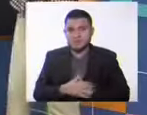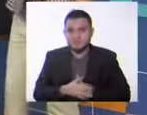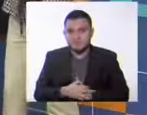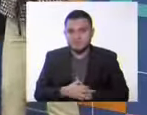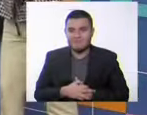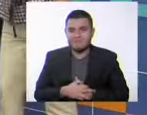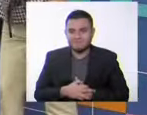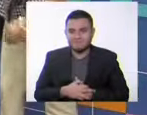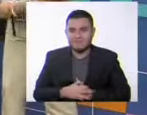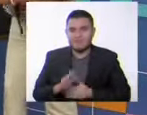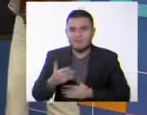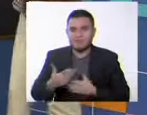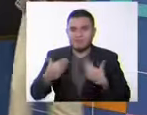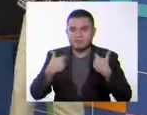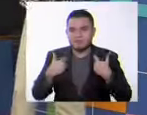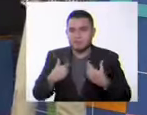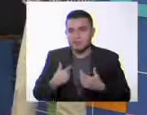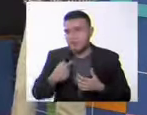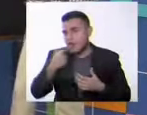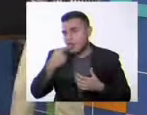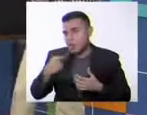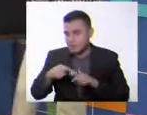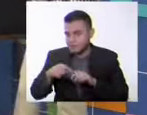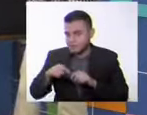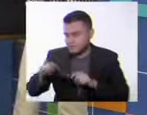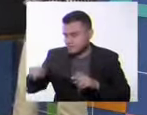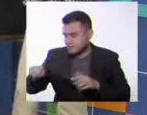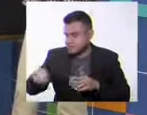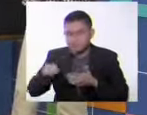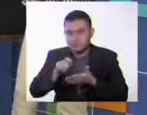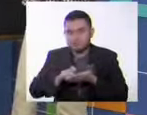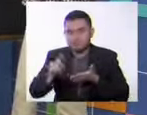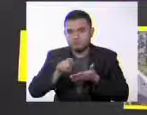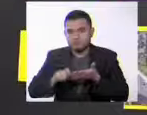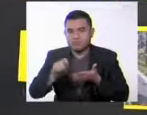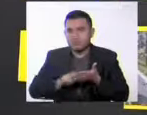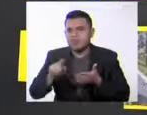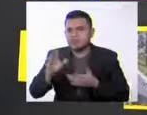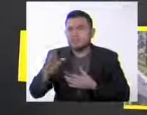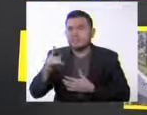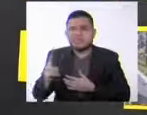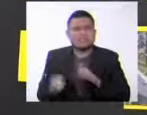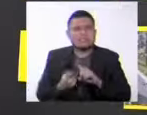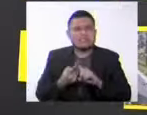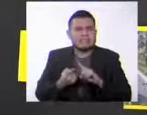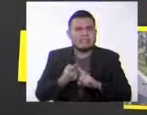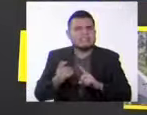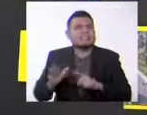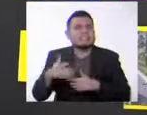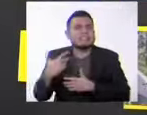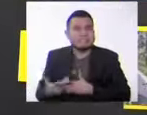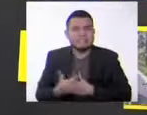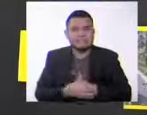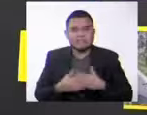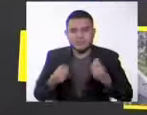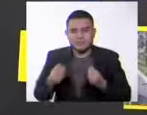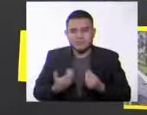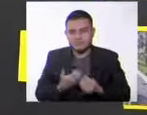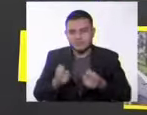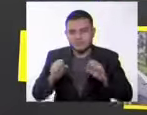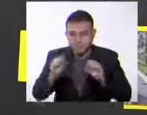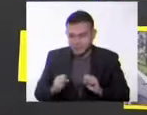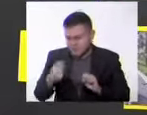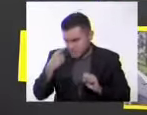porque después tenemos acá una pluma y un tintero. O sea, ¿qué fue primero? ¿Ustedes qué creen? ¿Cómo podemos nosotros ver